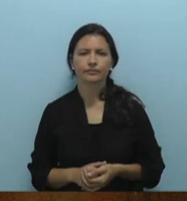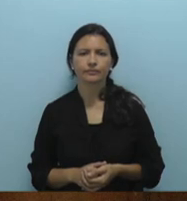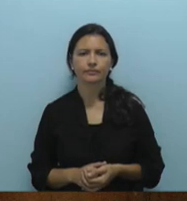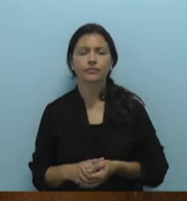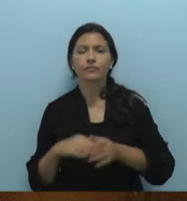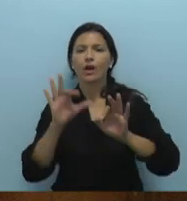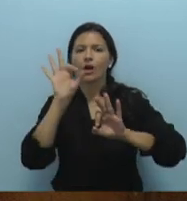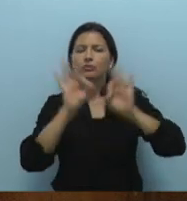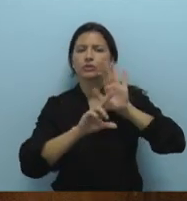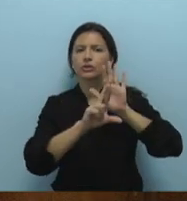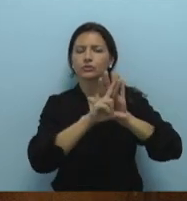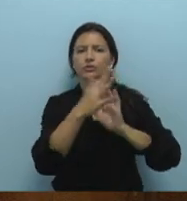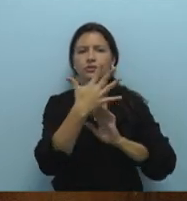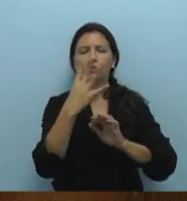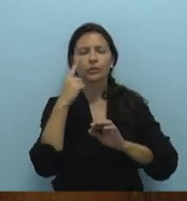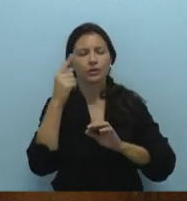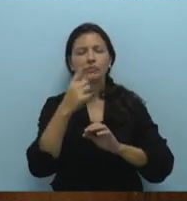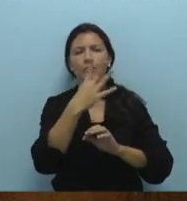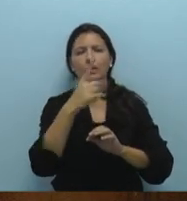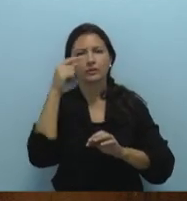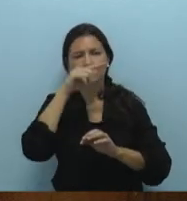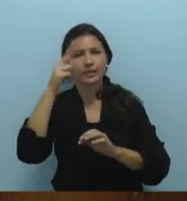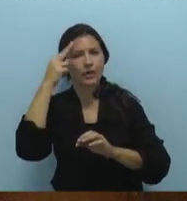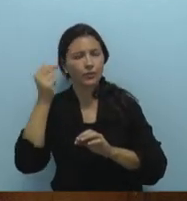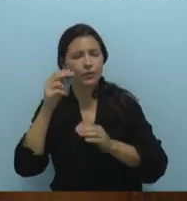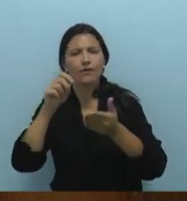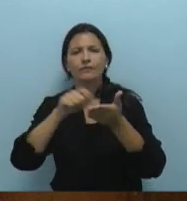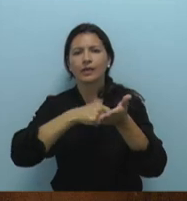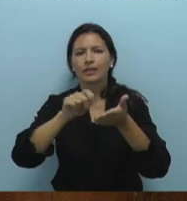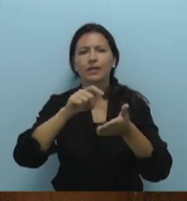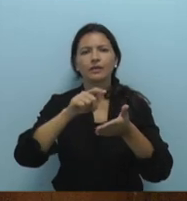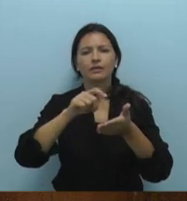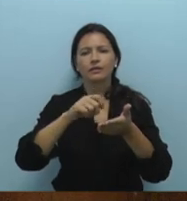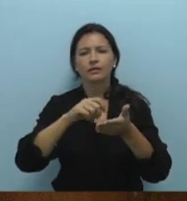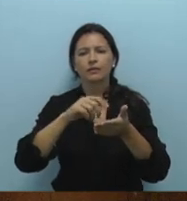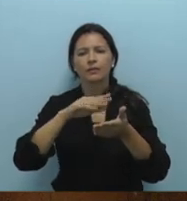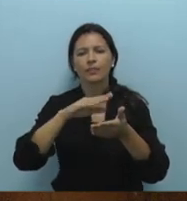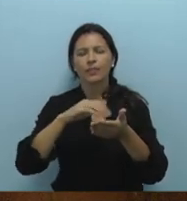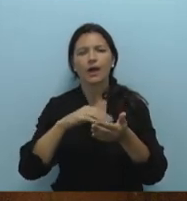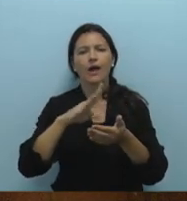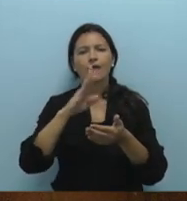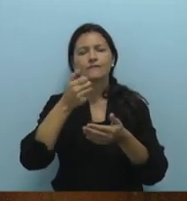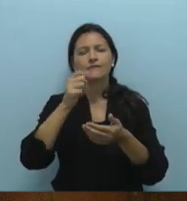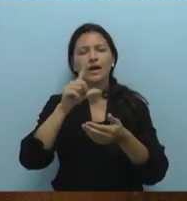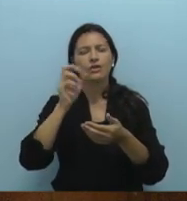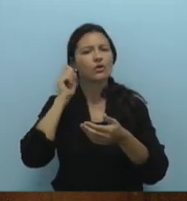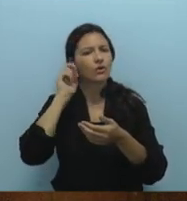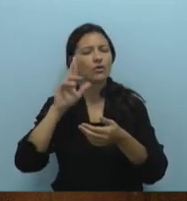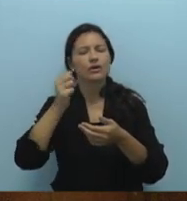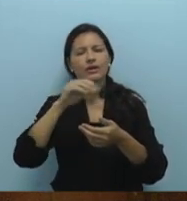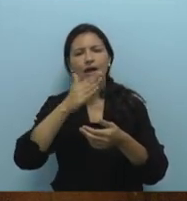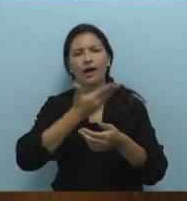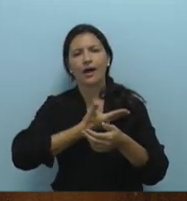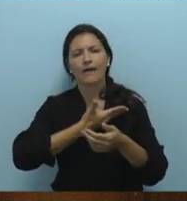Proyecto de resolución número 54479 de la diputada Porceli Barograf Verónica, por el cual esta Cámara